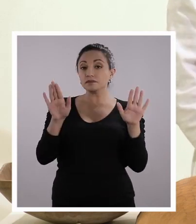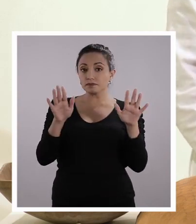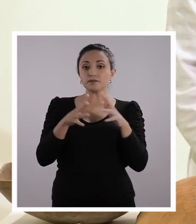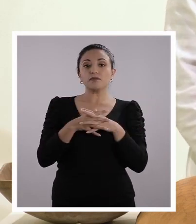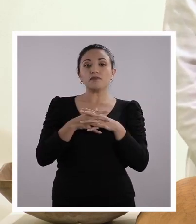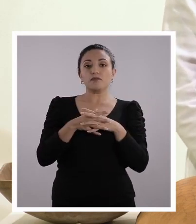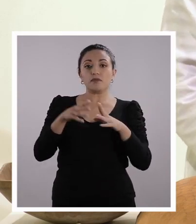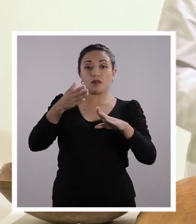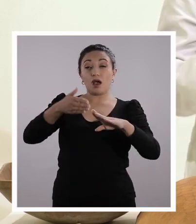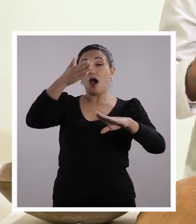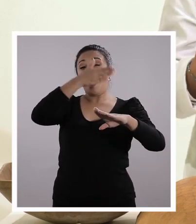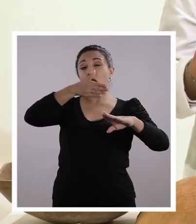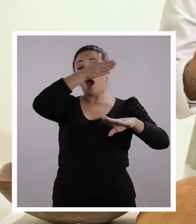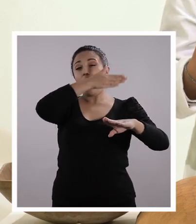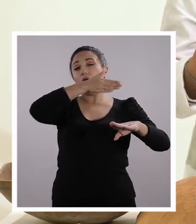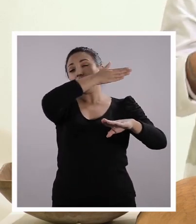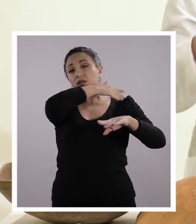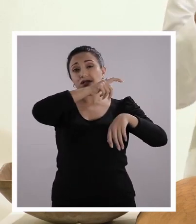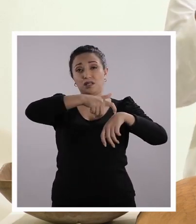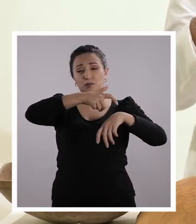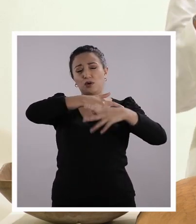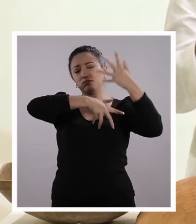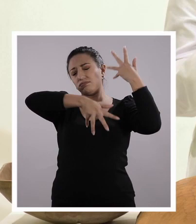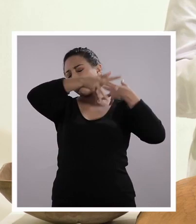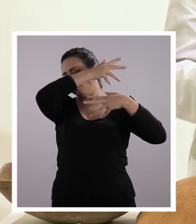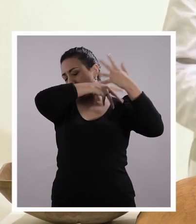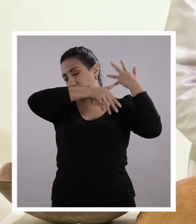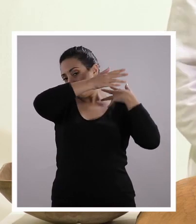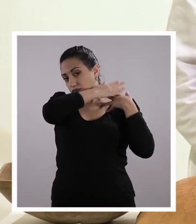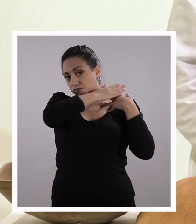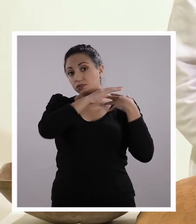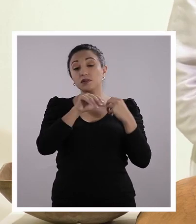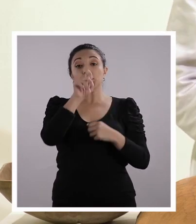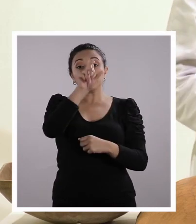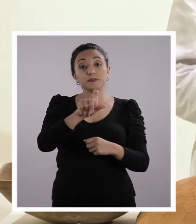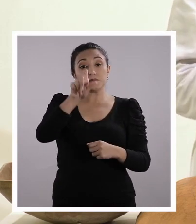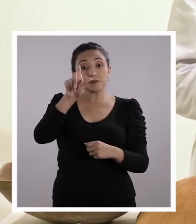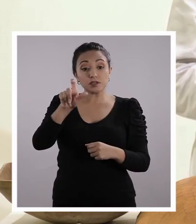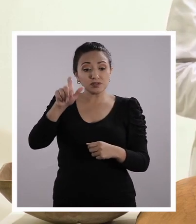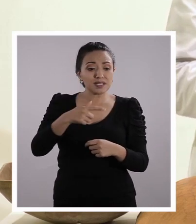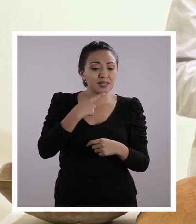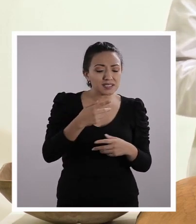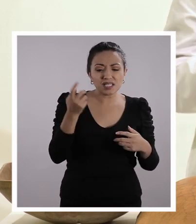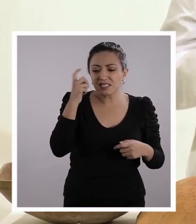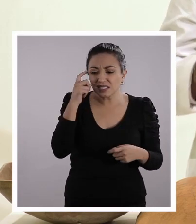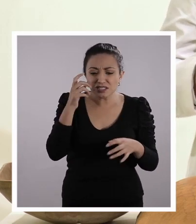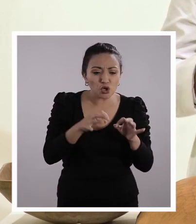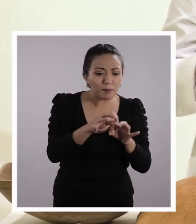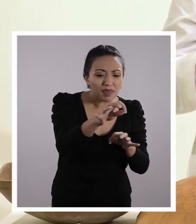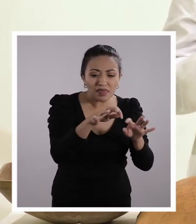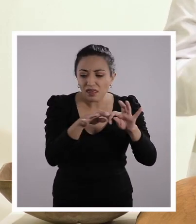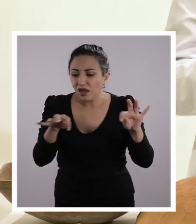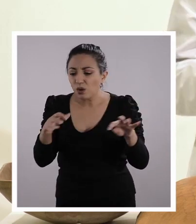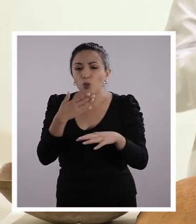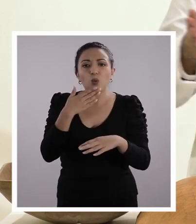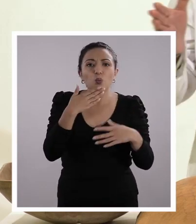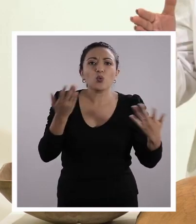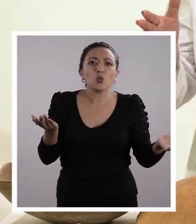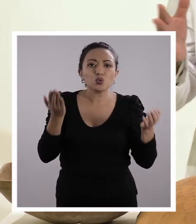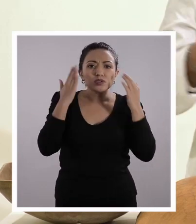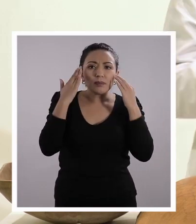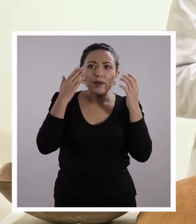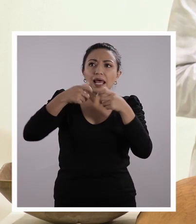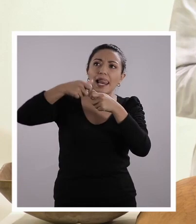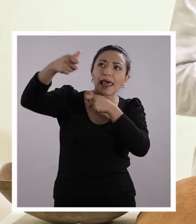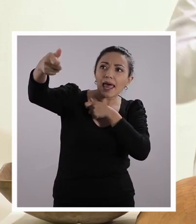exacto antes antes de hace mucho tiempo las personas comenzaron a sentir la necesidad de saber cuánto